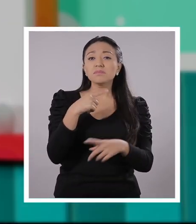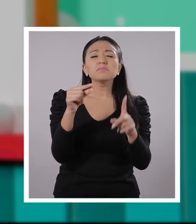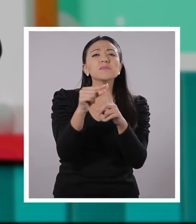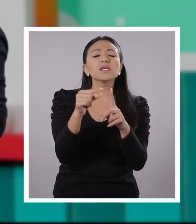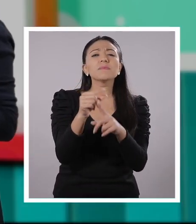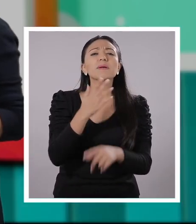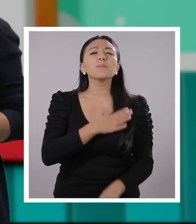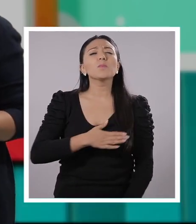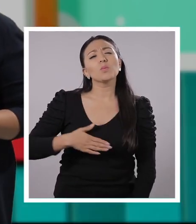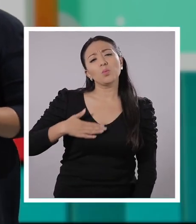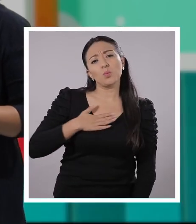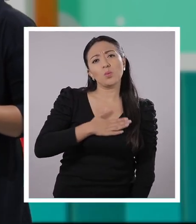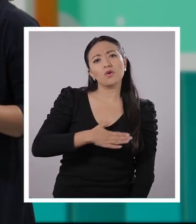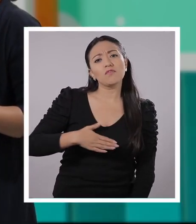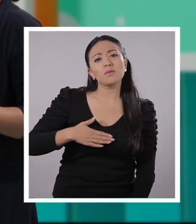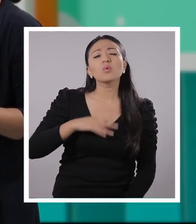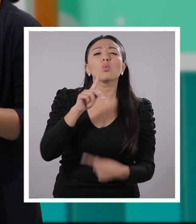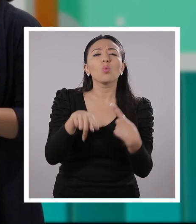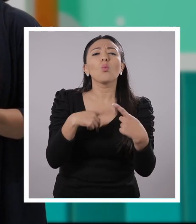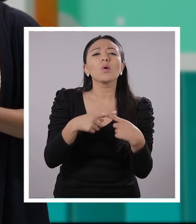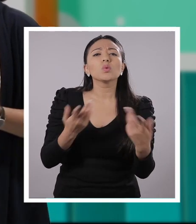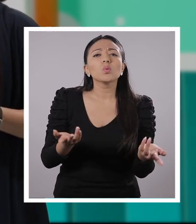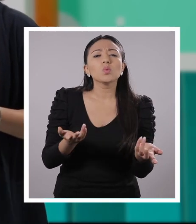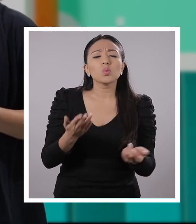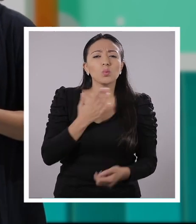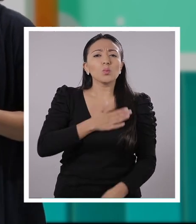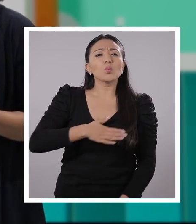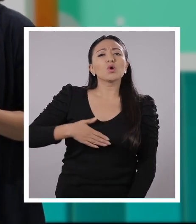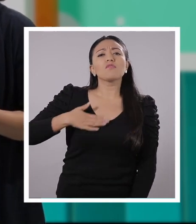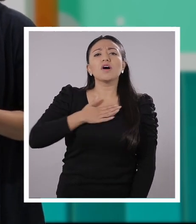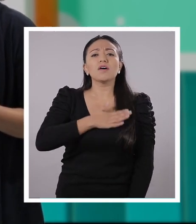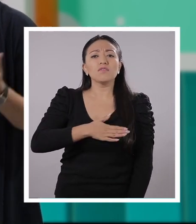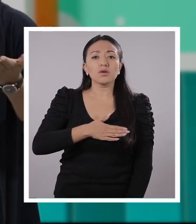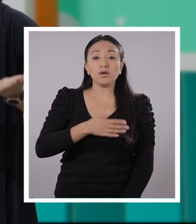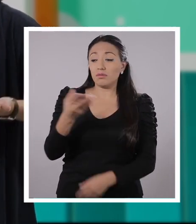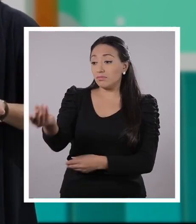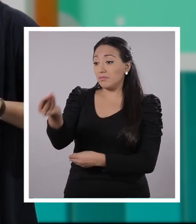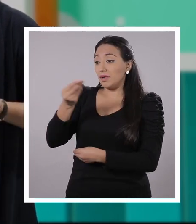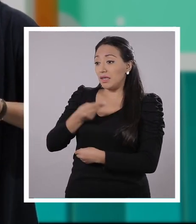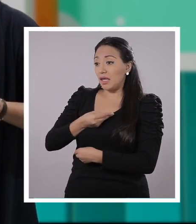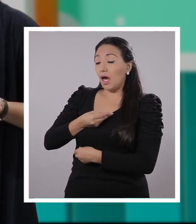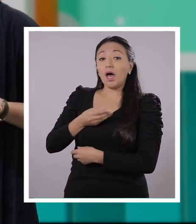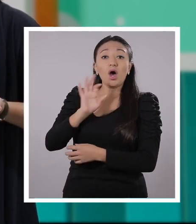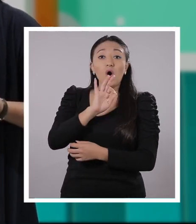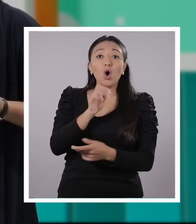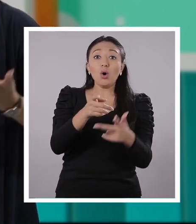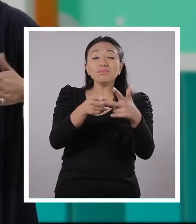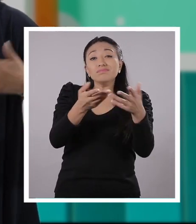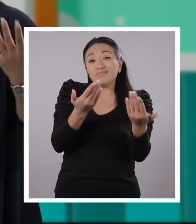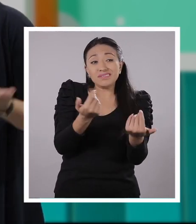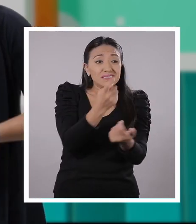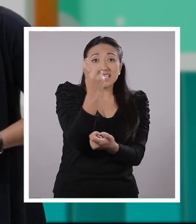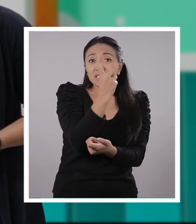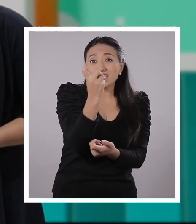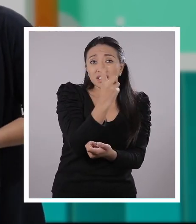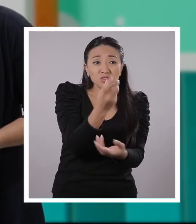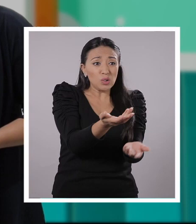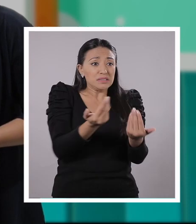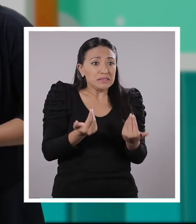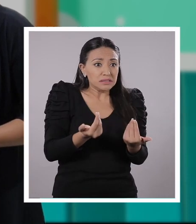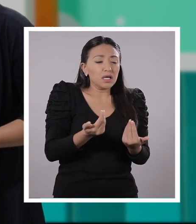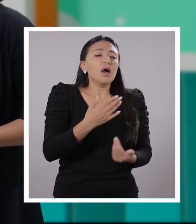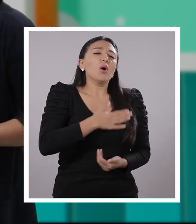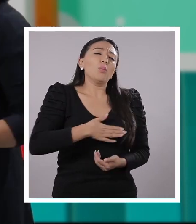¿Cuándo debemos usar esta palabra? ¿Cuándo la usa? ¿Cuando alguien le comparte algo? ¿Cuando ustedes necesitan pedir